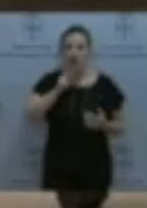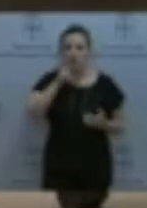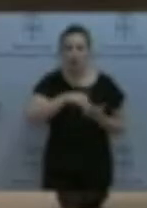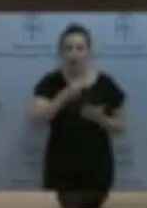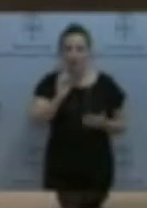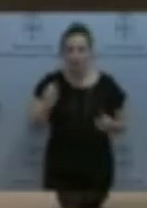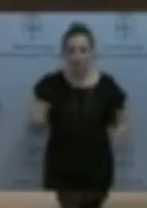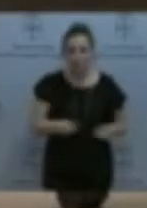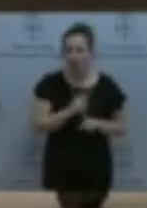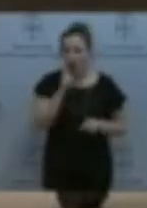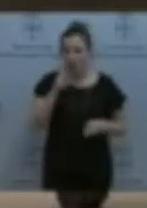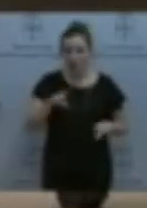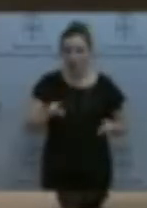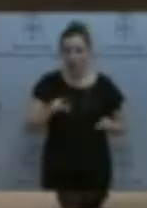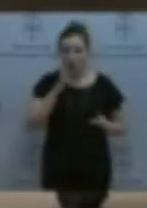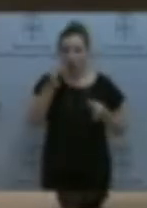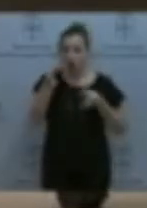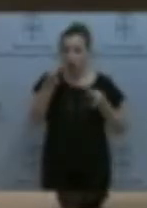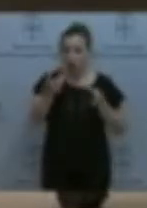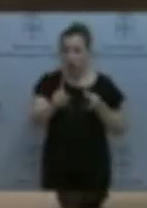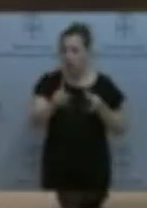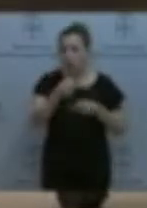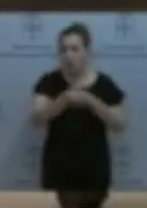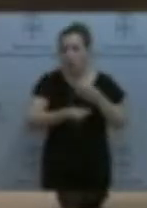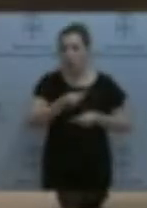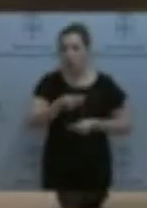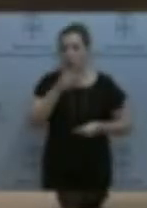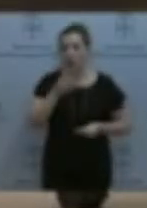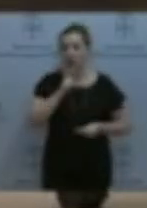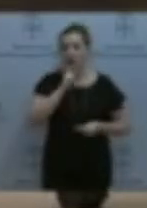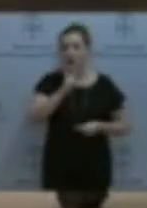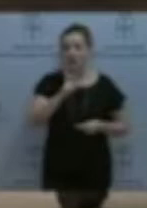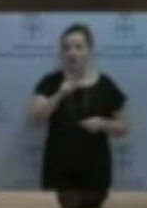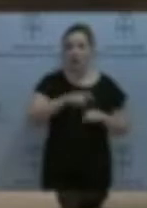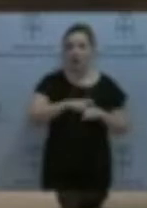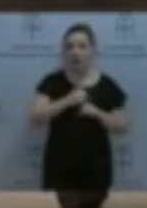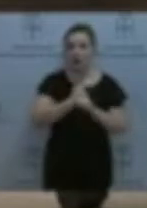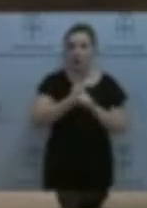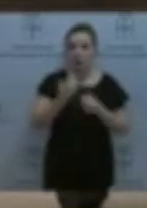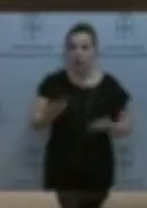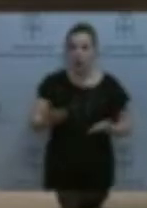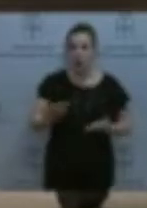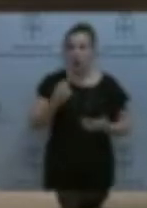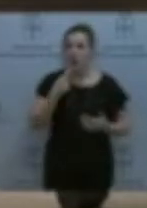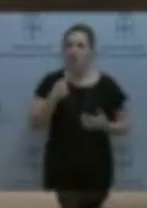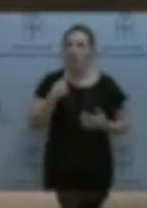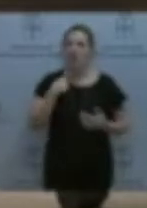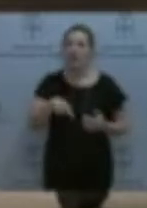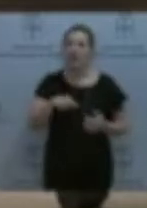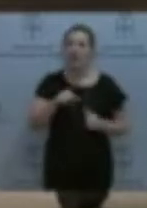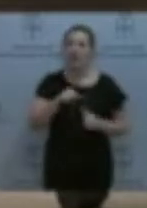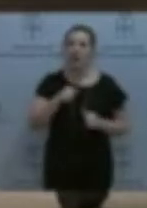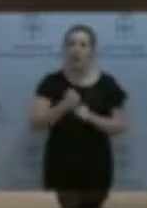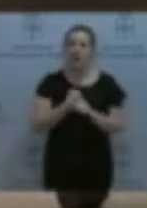utiliza cuando se nos anuncia el tipo de empleo que se va a crear. Se nos dice los que vamos a perder y de eso se dan datos concretos. De lo que se va a crear nunca será